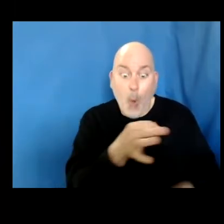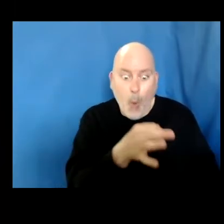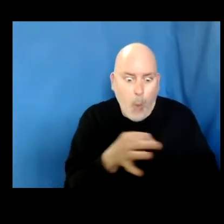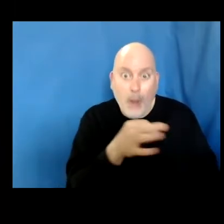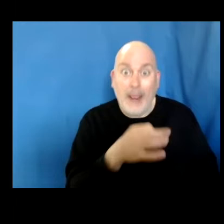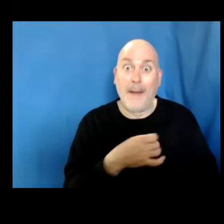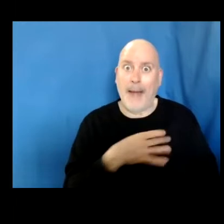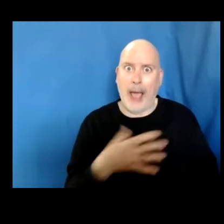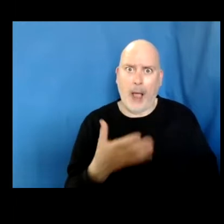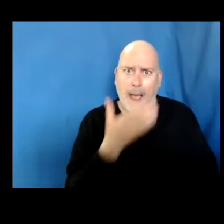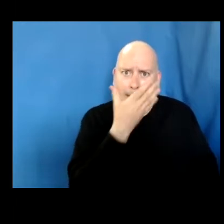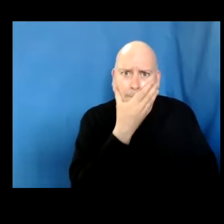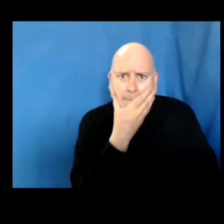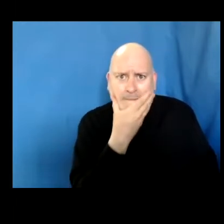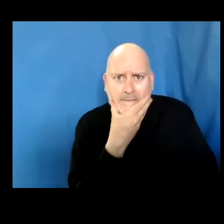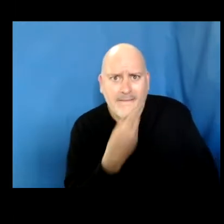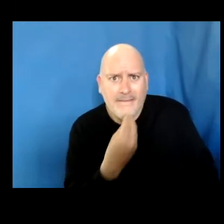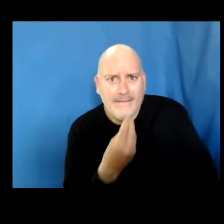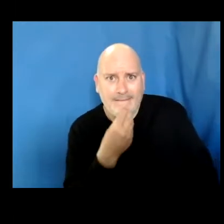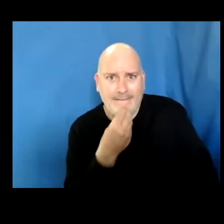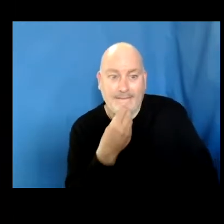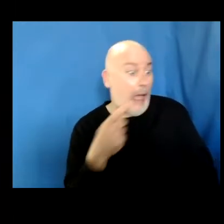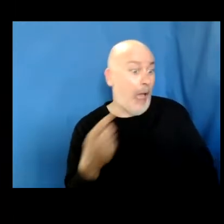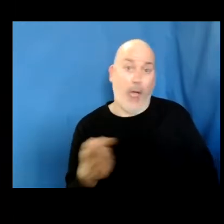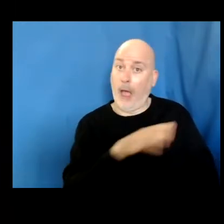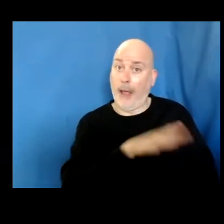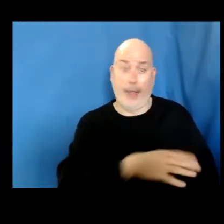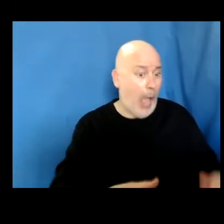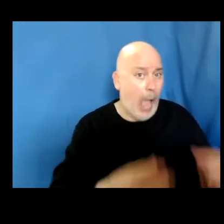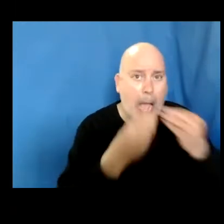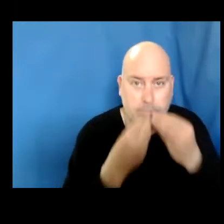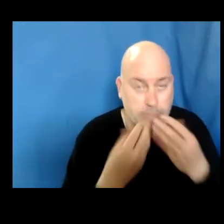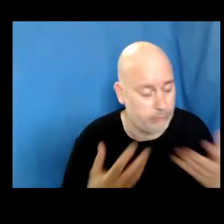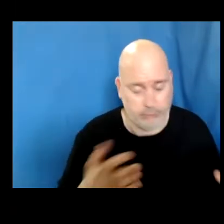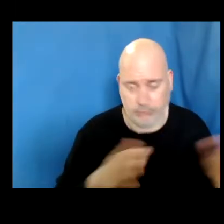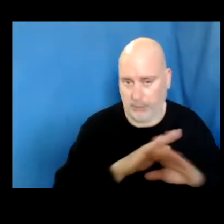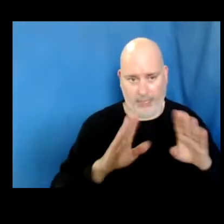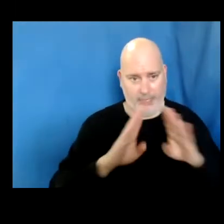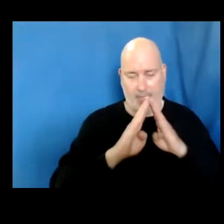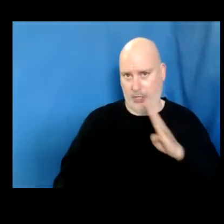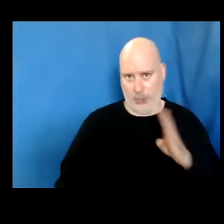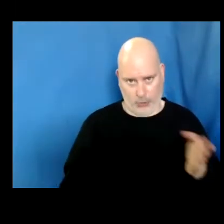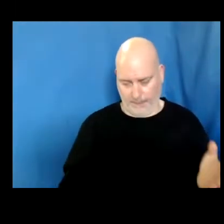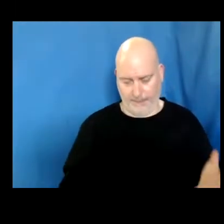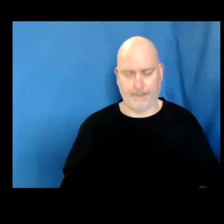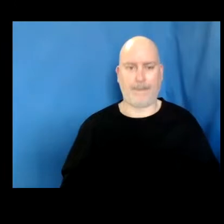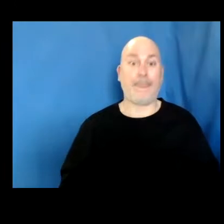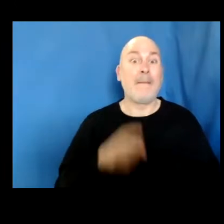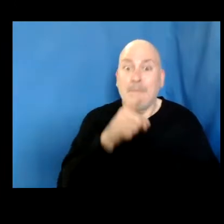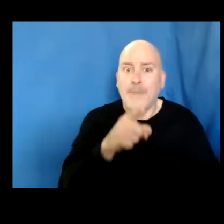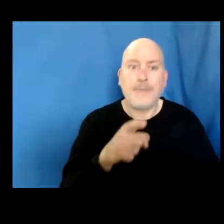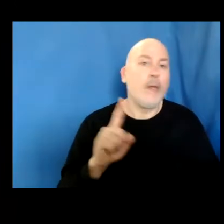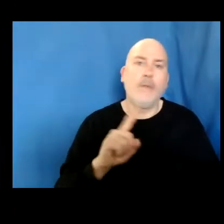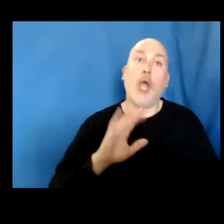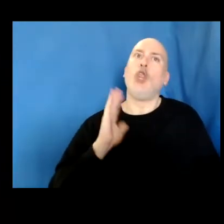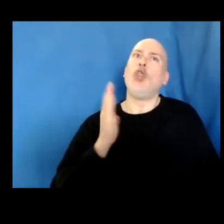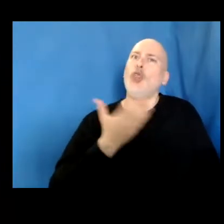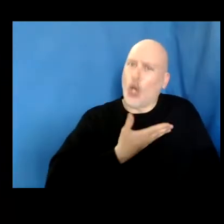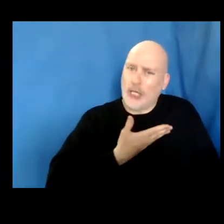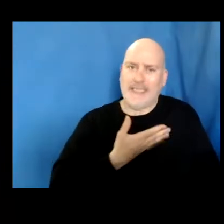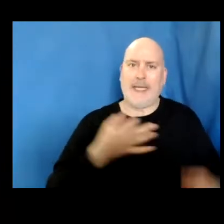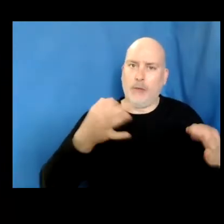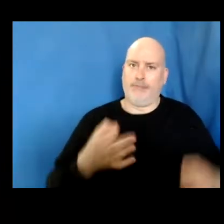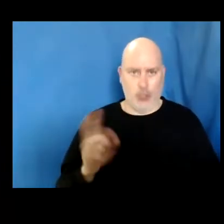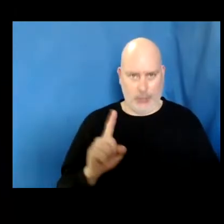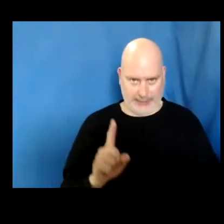son muy monas y los niños lo que hacen es llevárselos a la boca. Tener en cuenta que esto no es un producto tóxico. Por